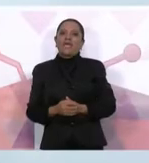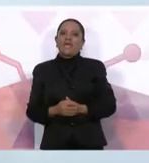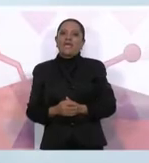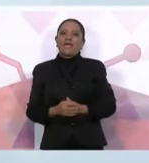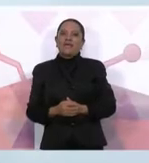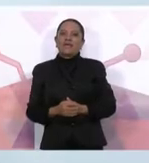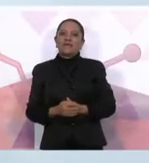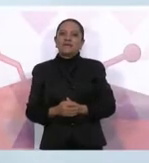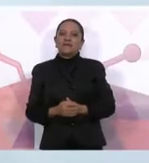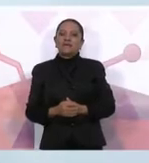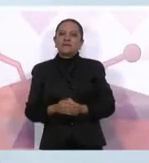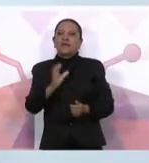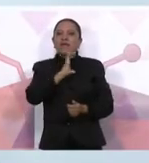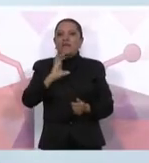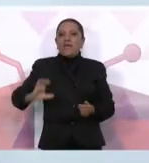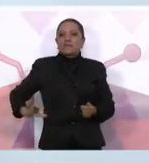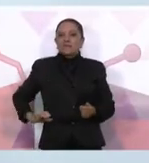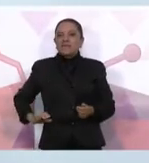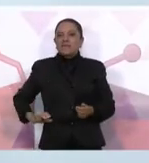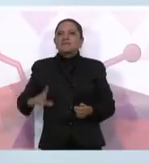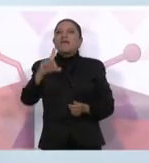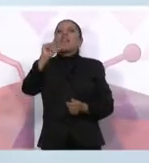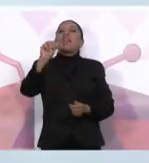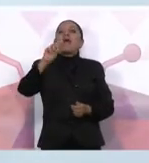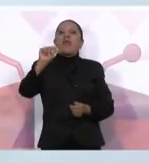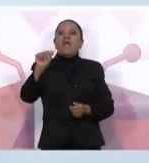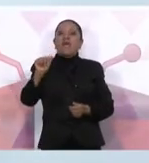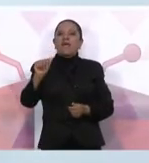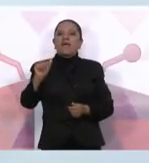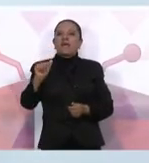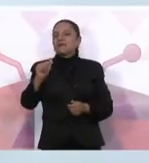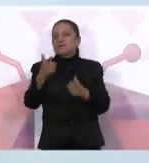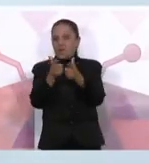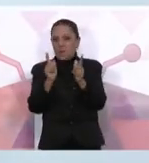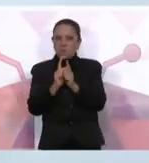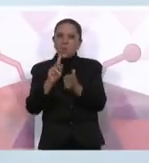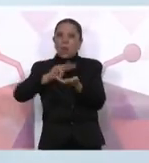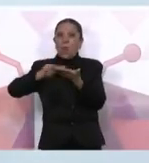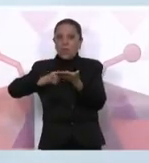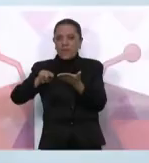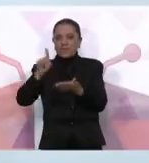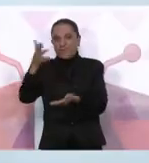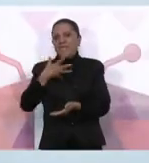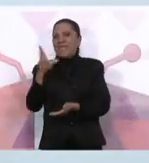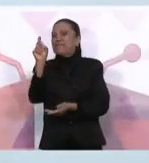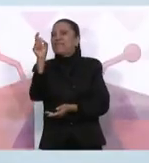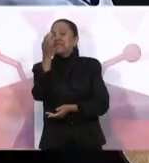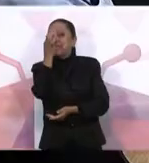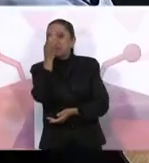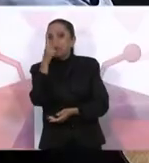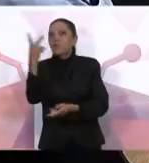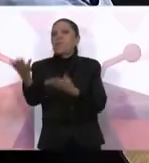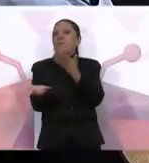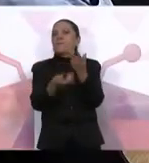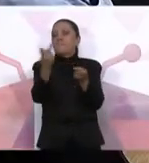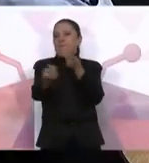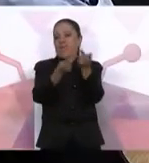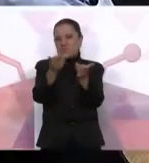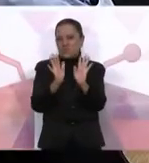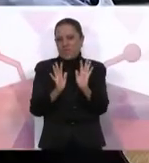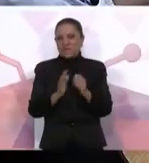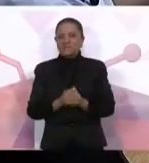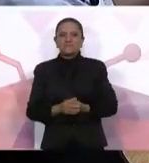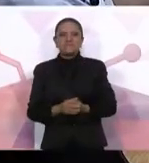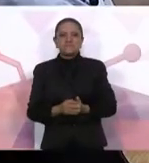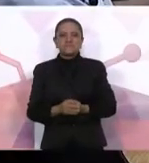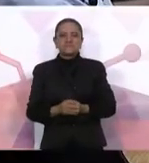candidata nadie a luz la era chávez del partido verde tiene hasta 30 segundos para formular su pregunta candidato yo